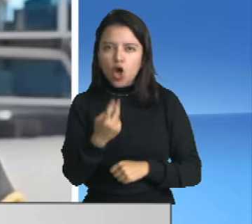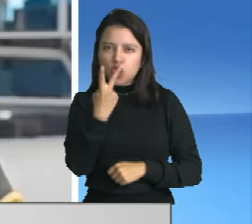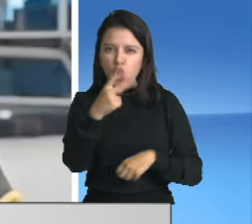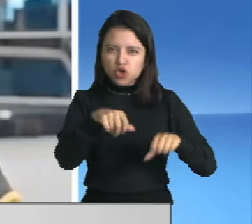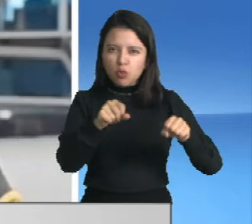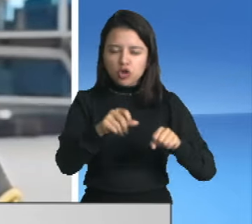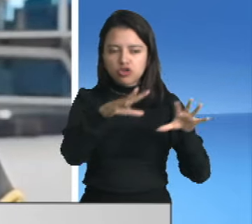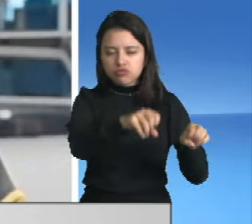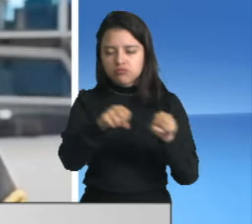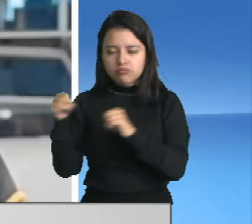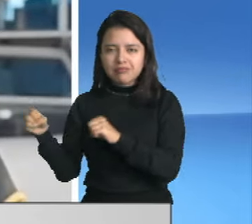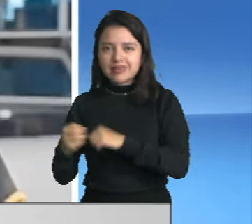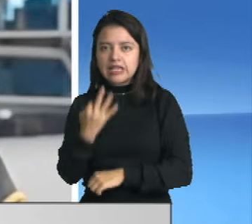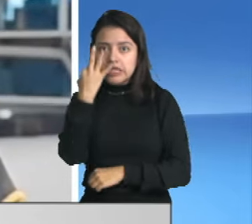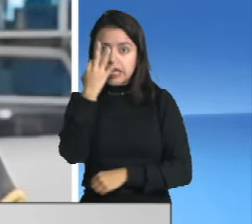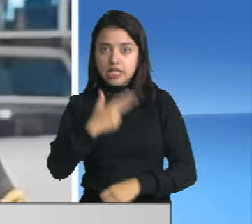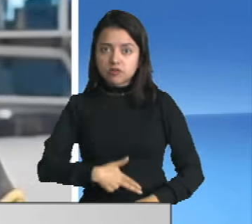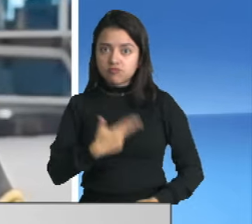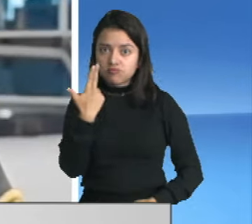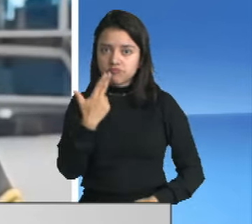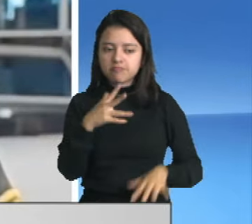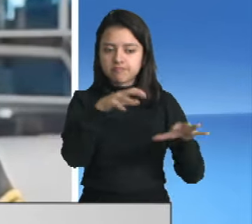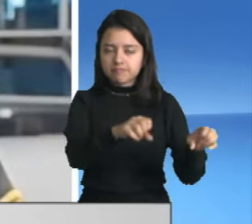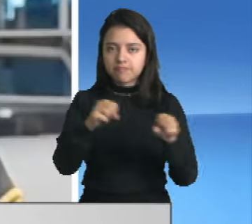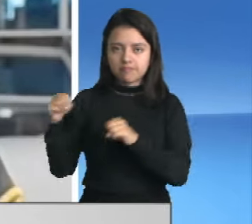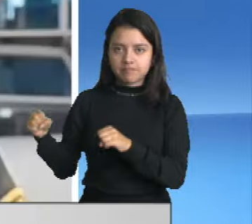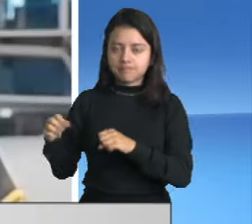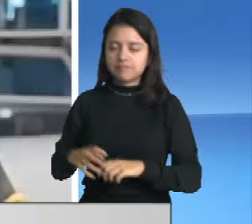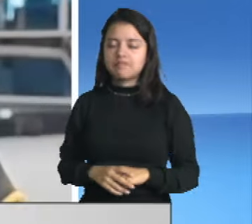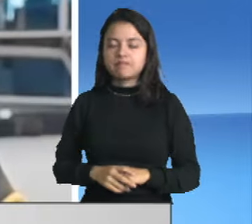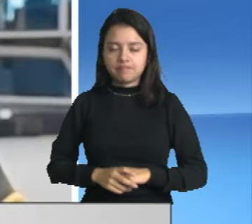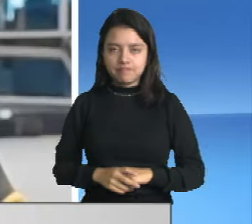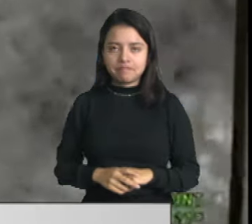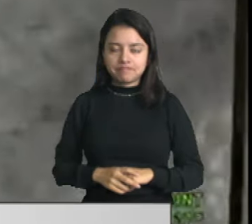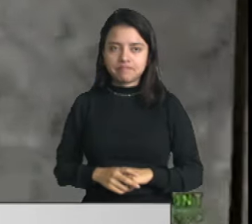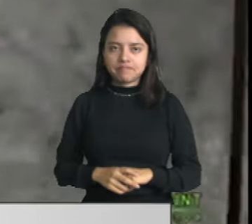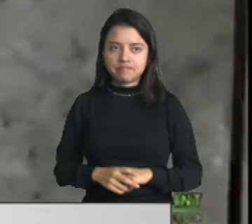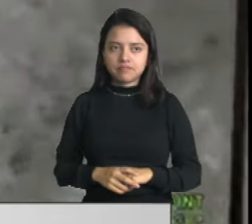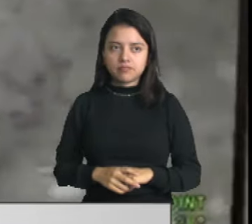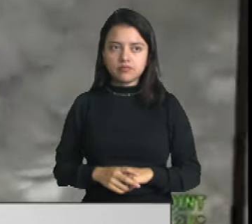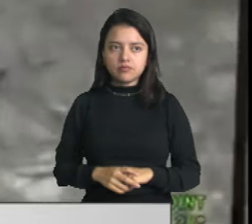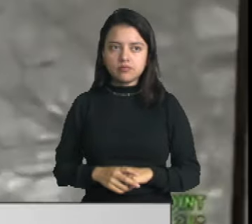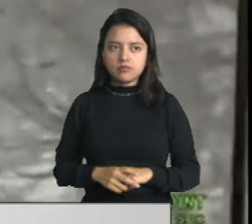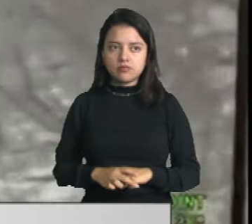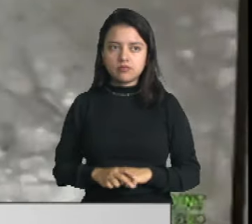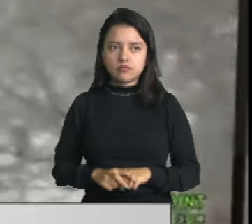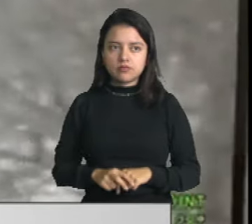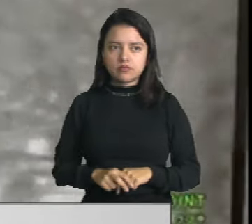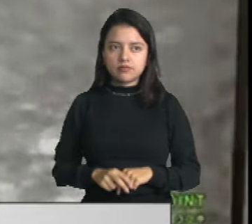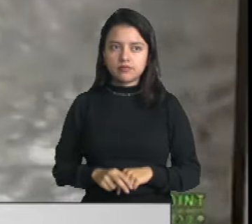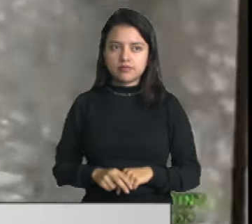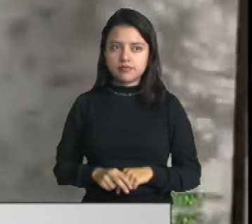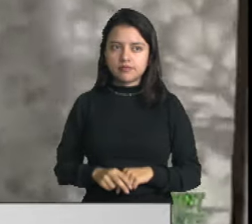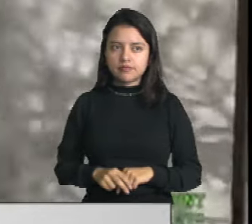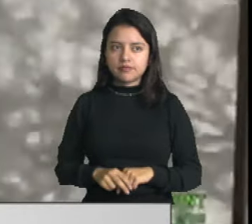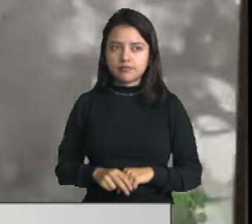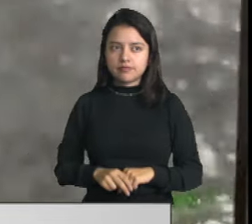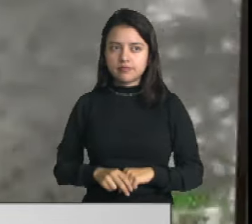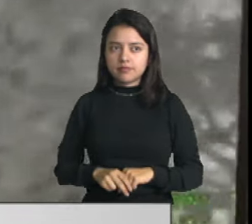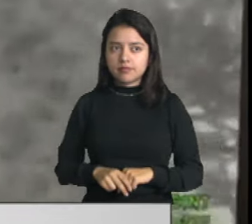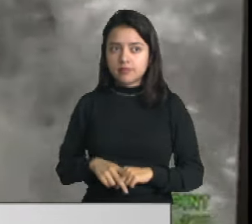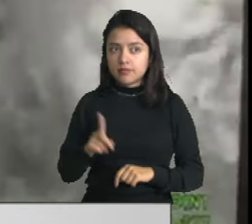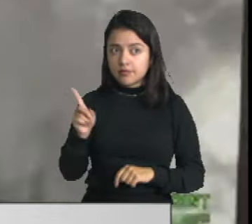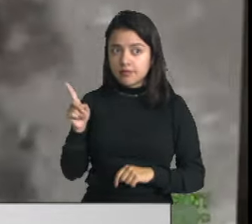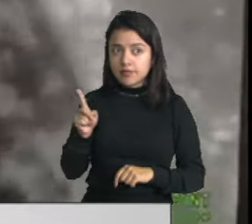3 armas de fuego que estaban siendo utilizadas para la comisión de hurtos. Cabe destacar que en uno de los casos se produjo